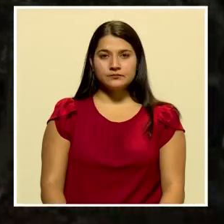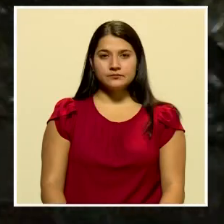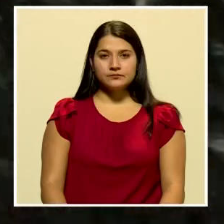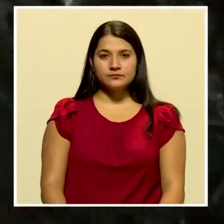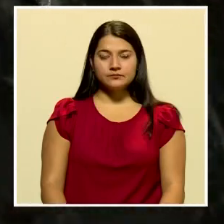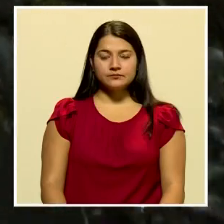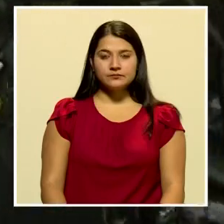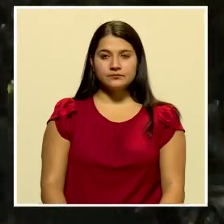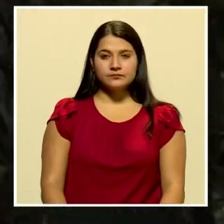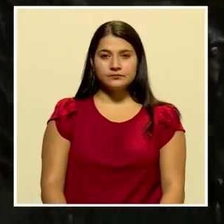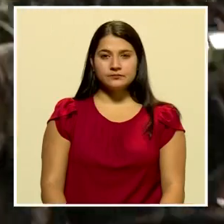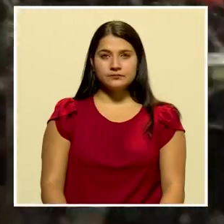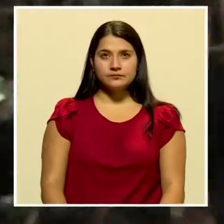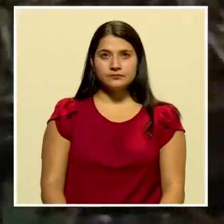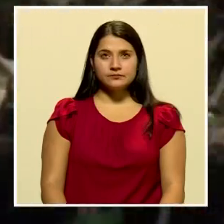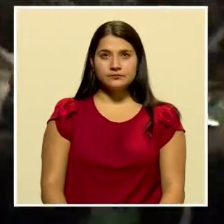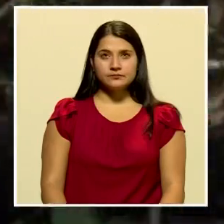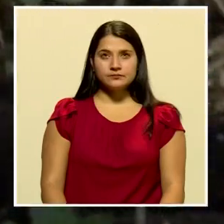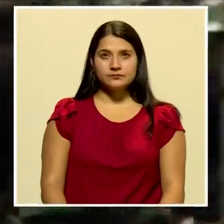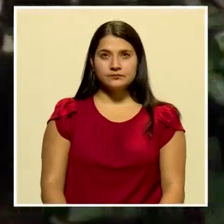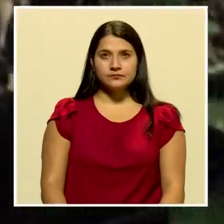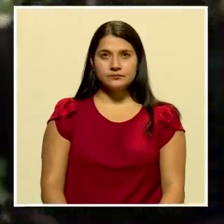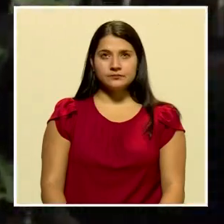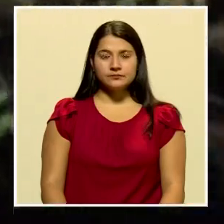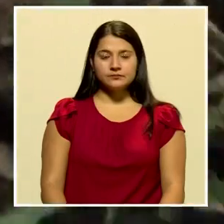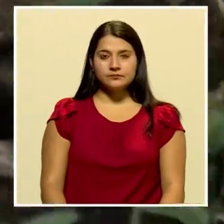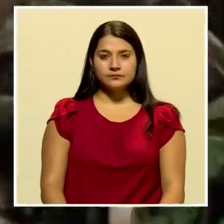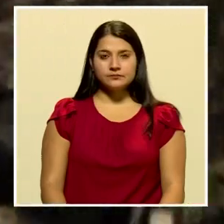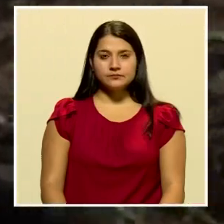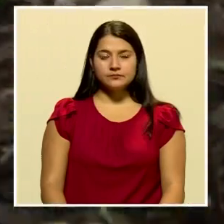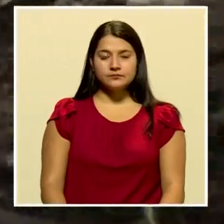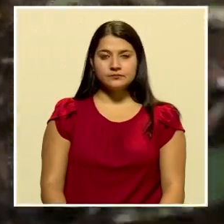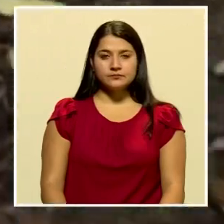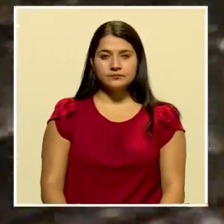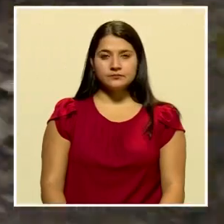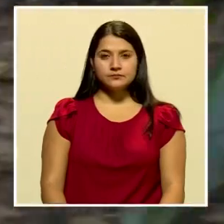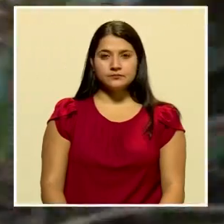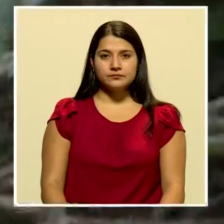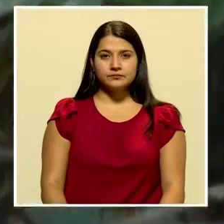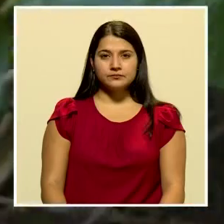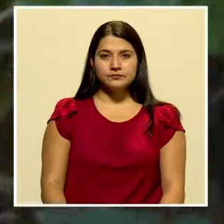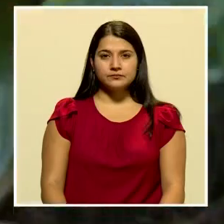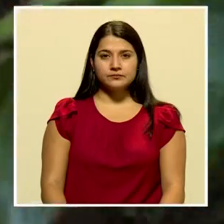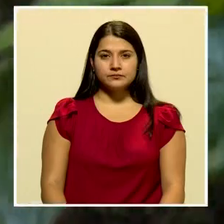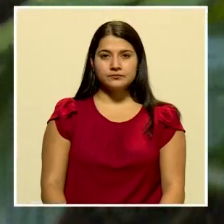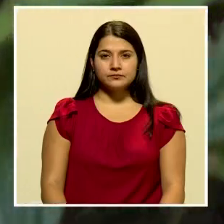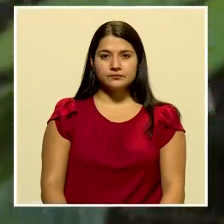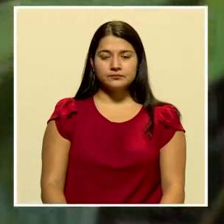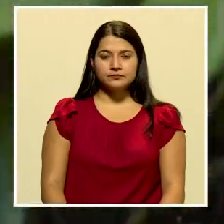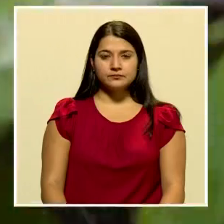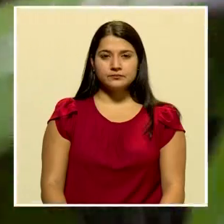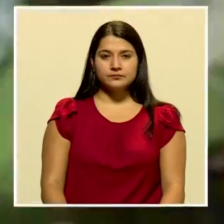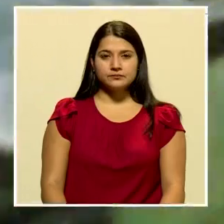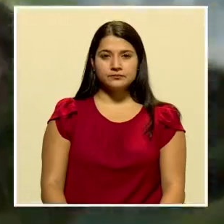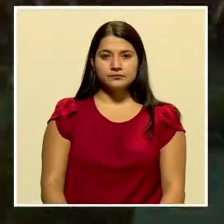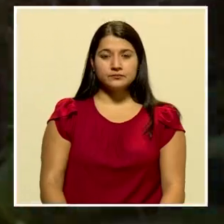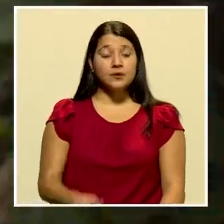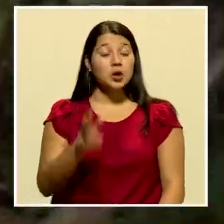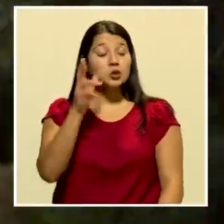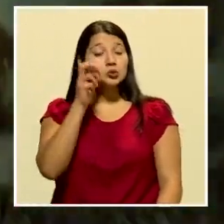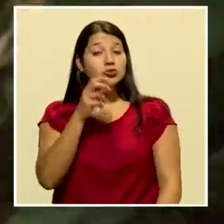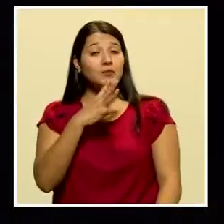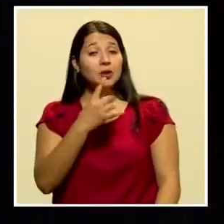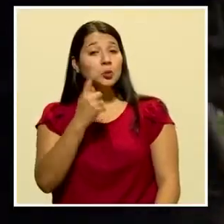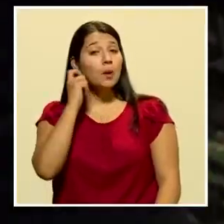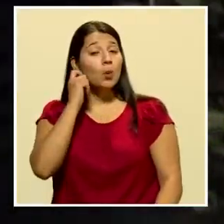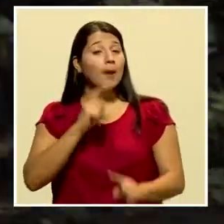Non, rien dit. Celui-là a dit que c'est de l'autre côté, il n'a pas donné. Il n'a pas dit si ça marche ou si ça ne marche pas. En Camerún